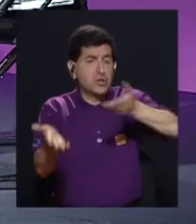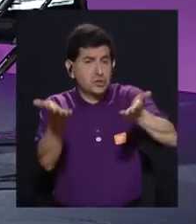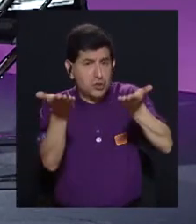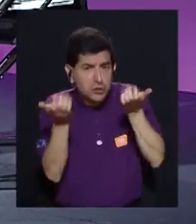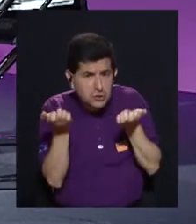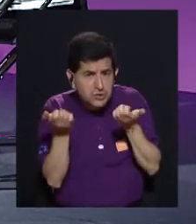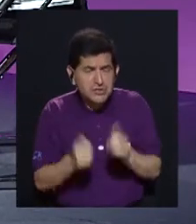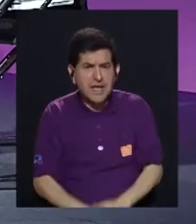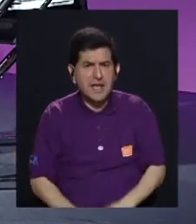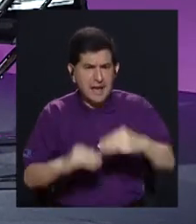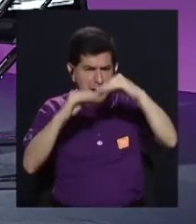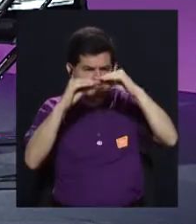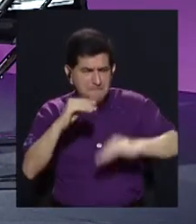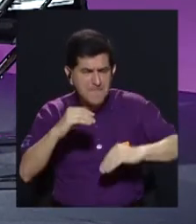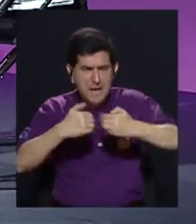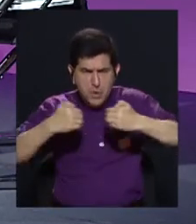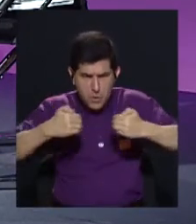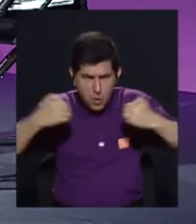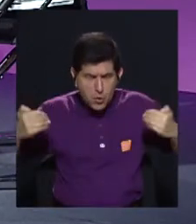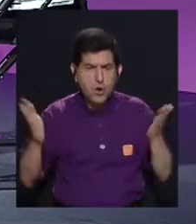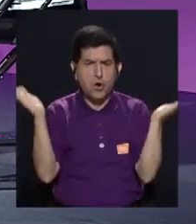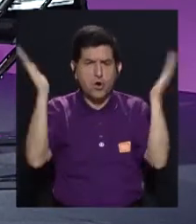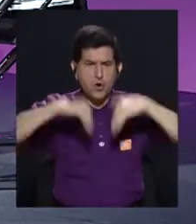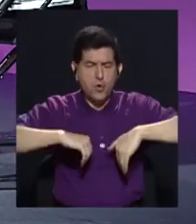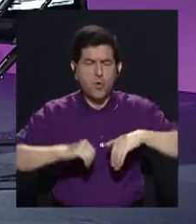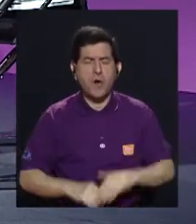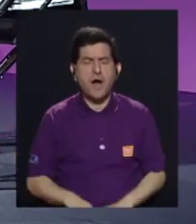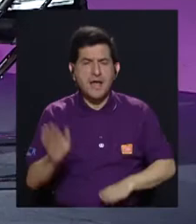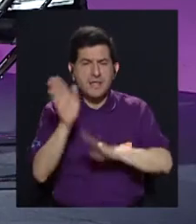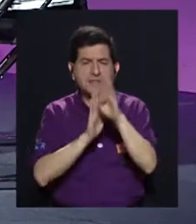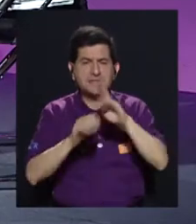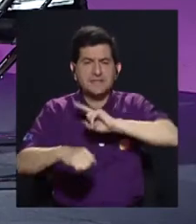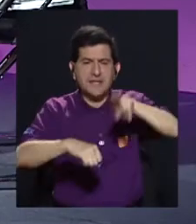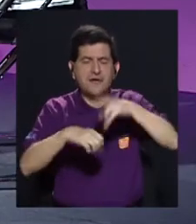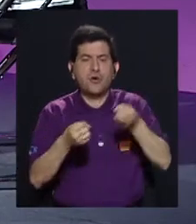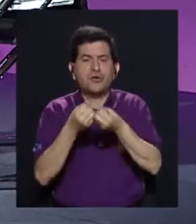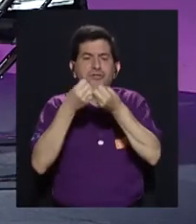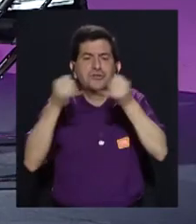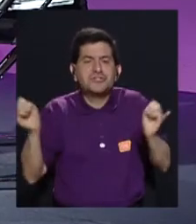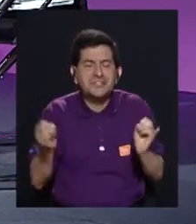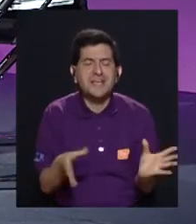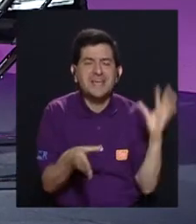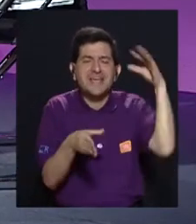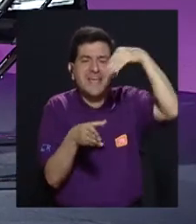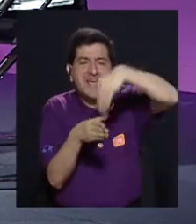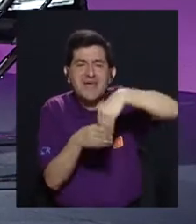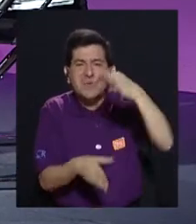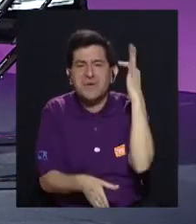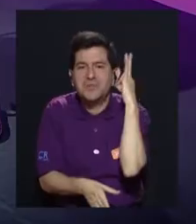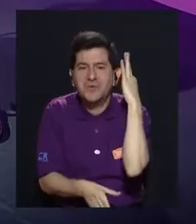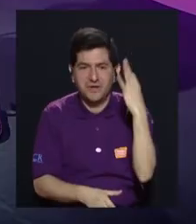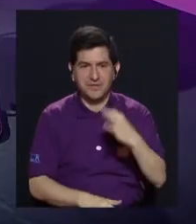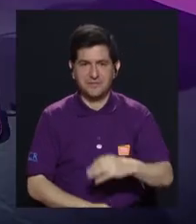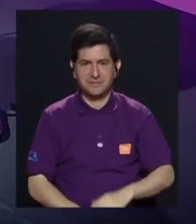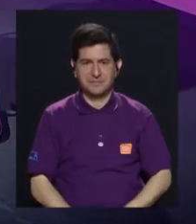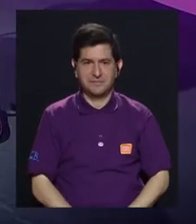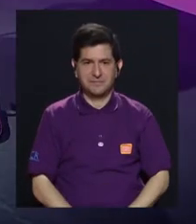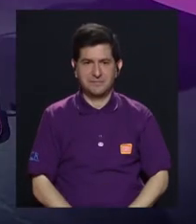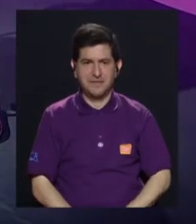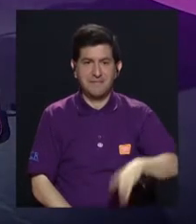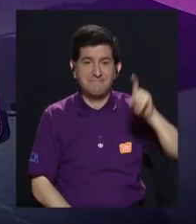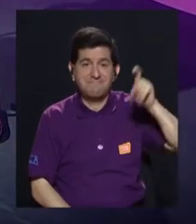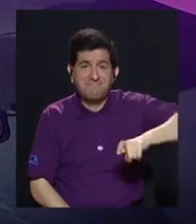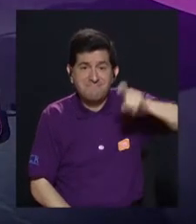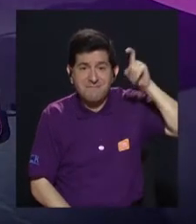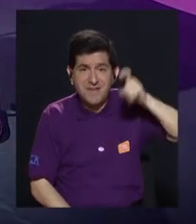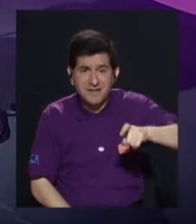disminuir brechas no hay temas de desarrollo nacional si no estamos incorporadas las mujeres porque tiene que ver